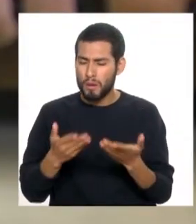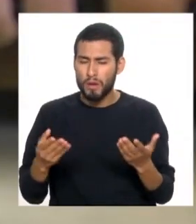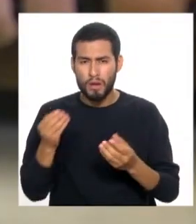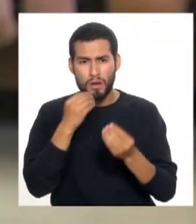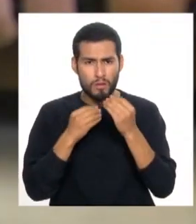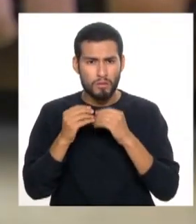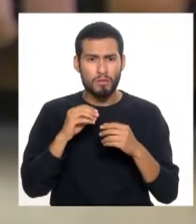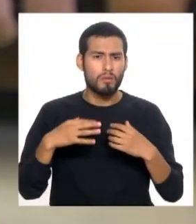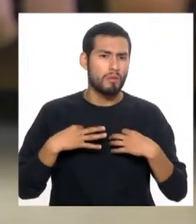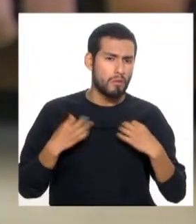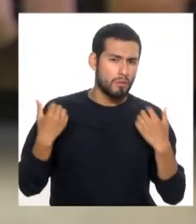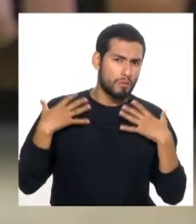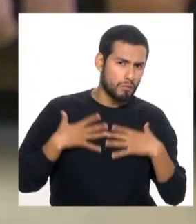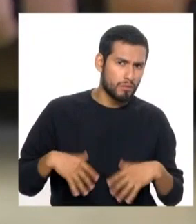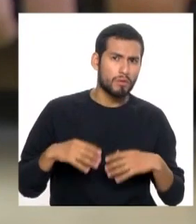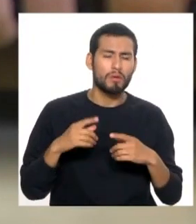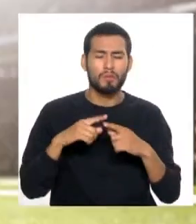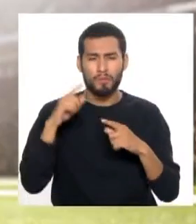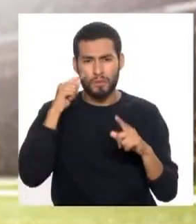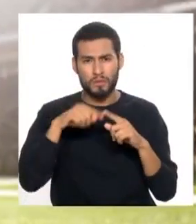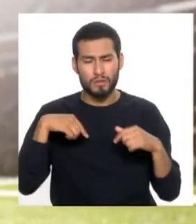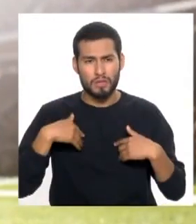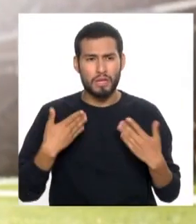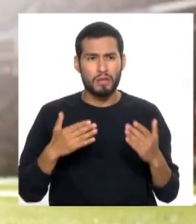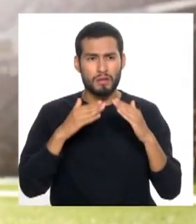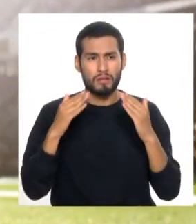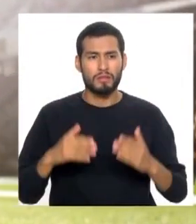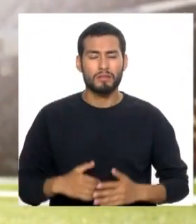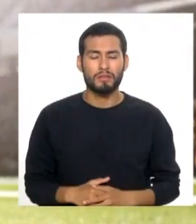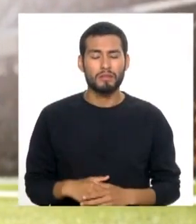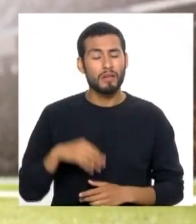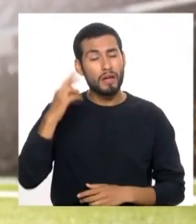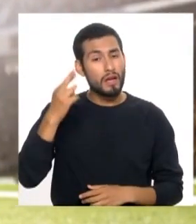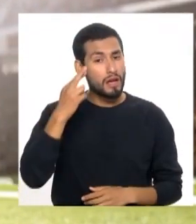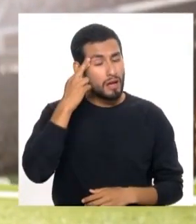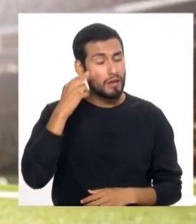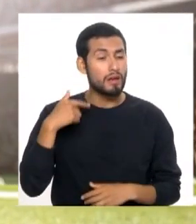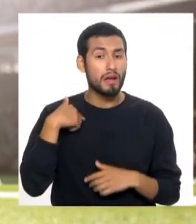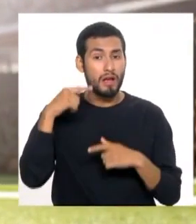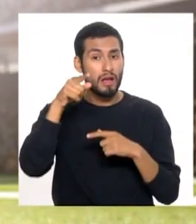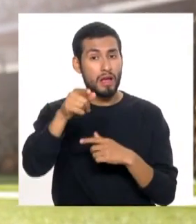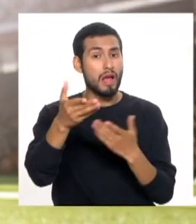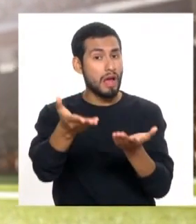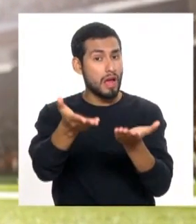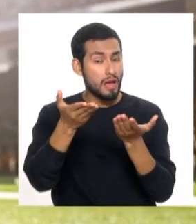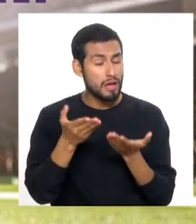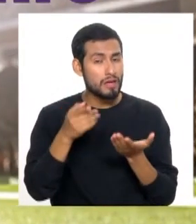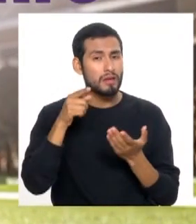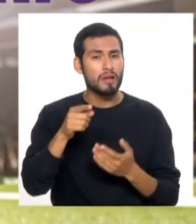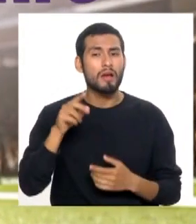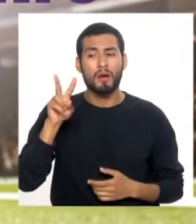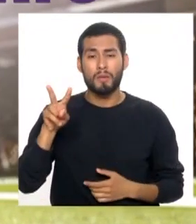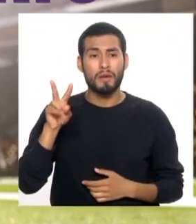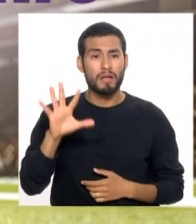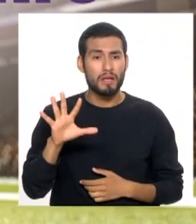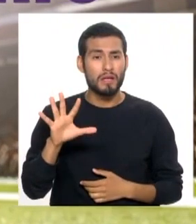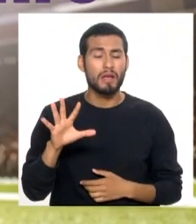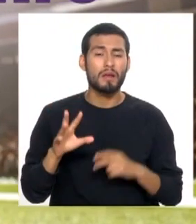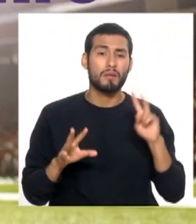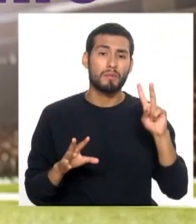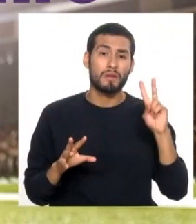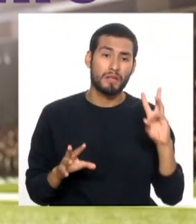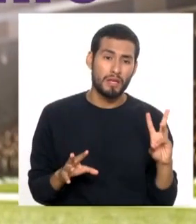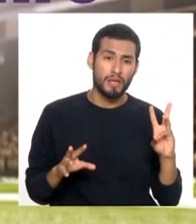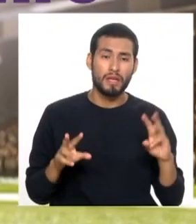alimentos, todo para nuestro albergue que tenemos. Es por ello que te invitamos a donar los días 25,